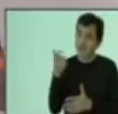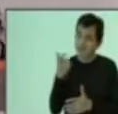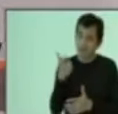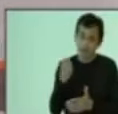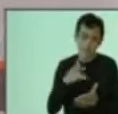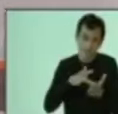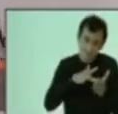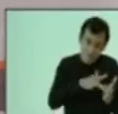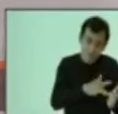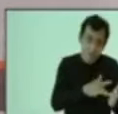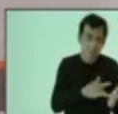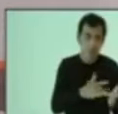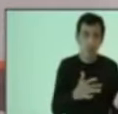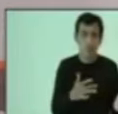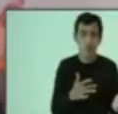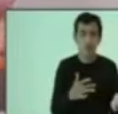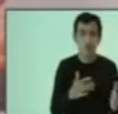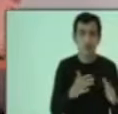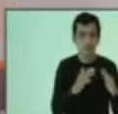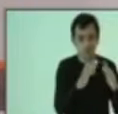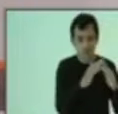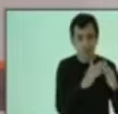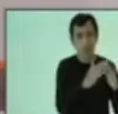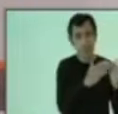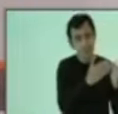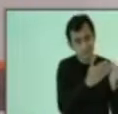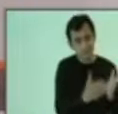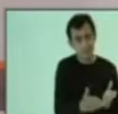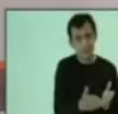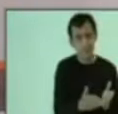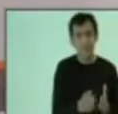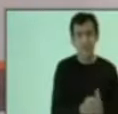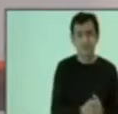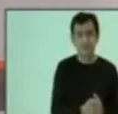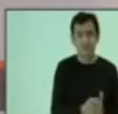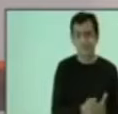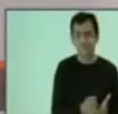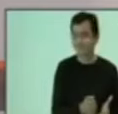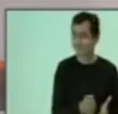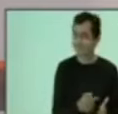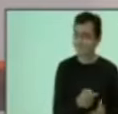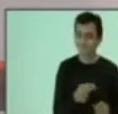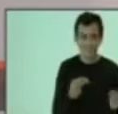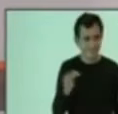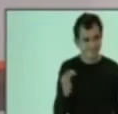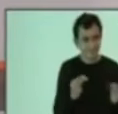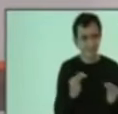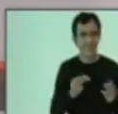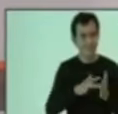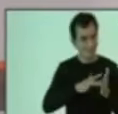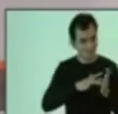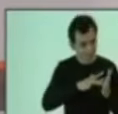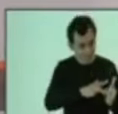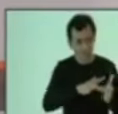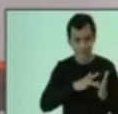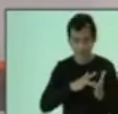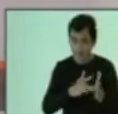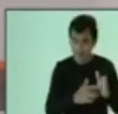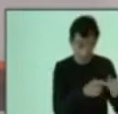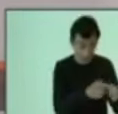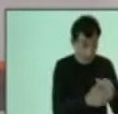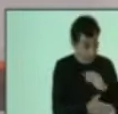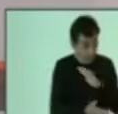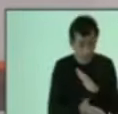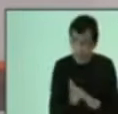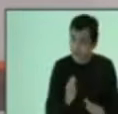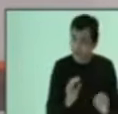para regresar a su lugar de origen. Entonces necesitamos apoyarlos, que no se vayan, que no